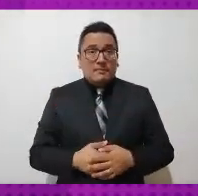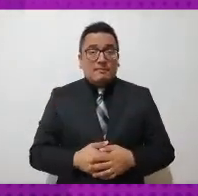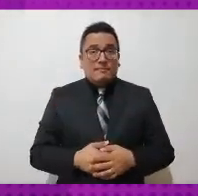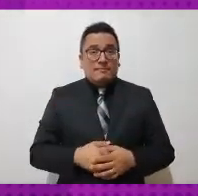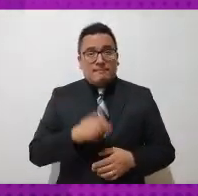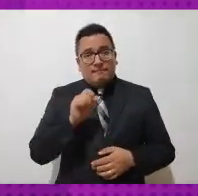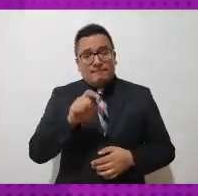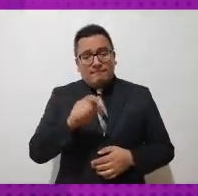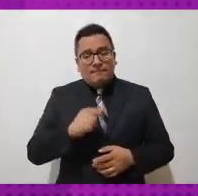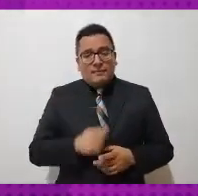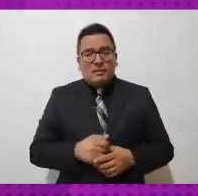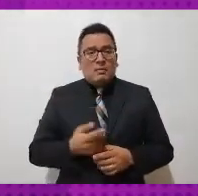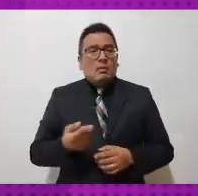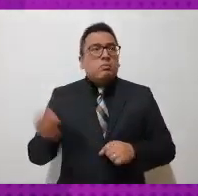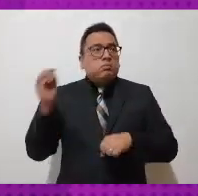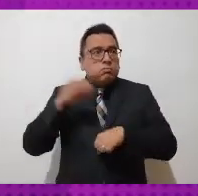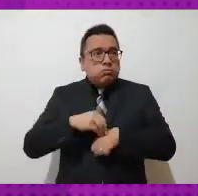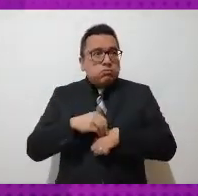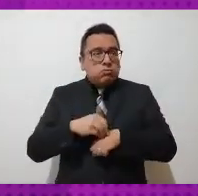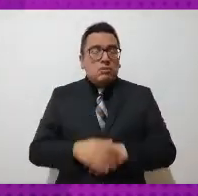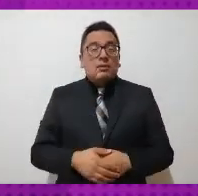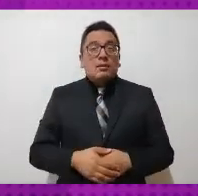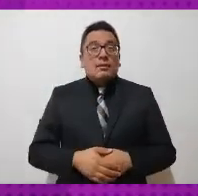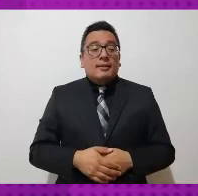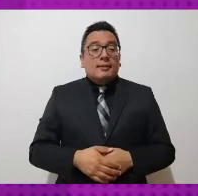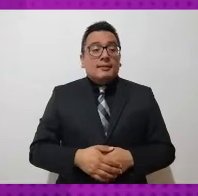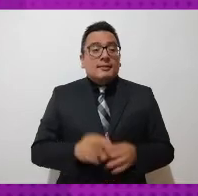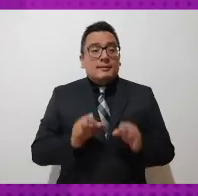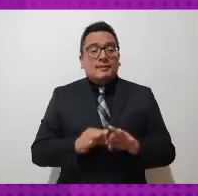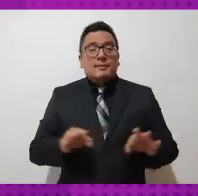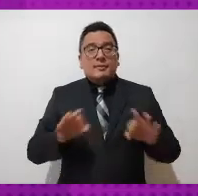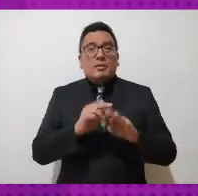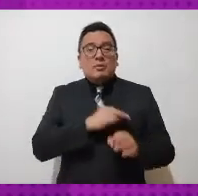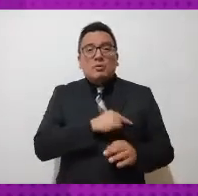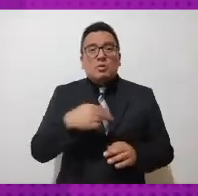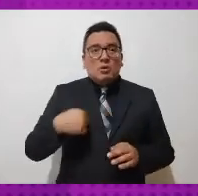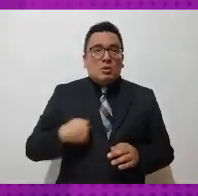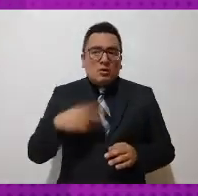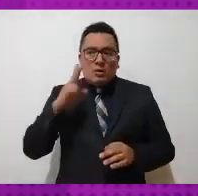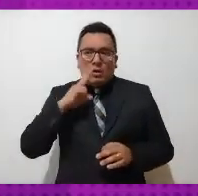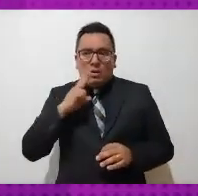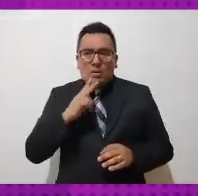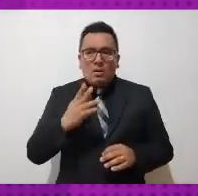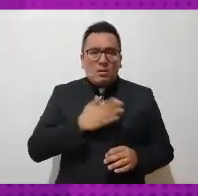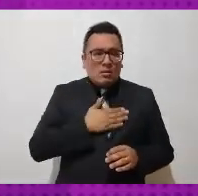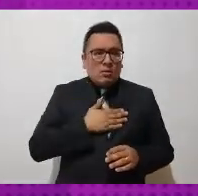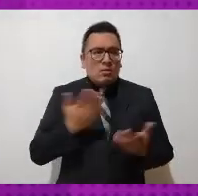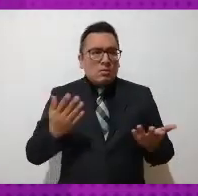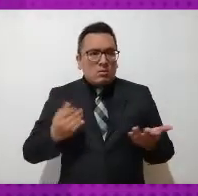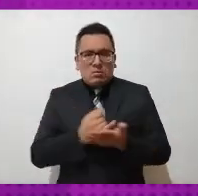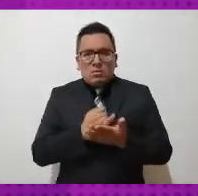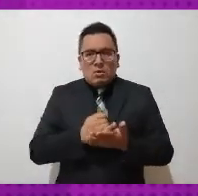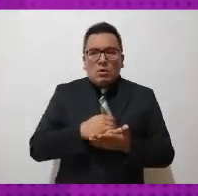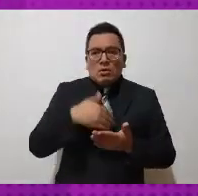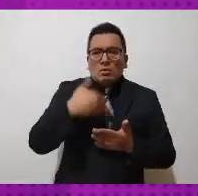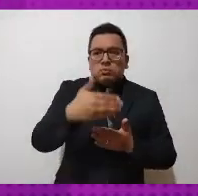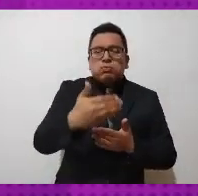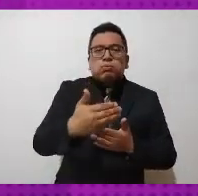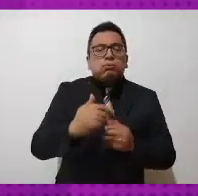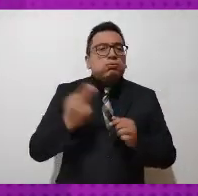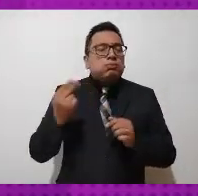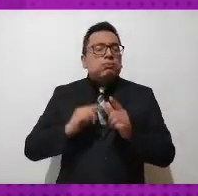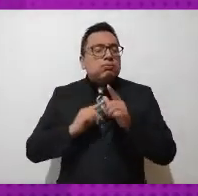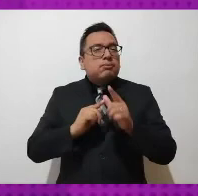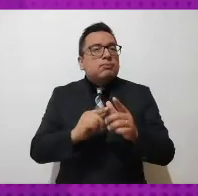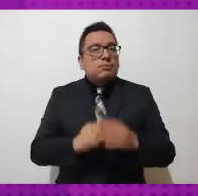y además agregarle el que consideremos la interseccionalidad de las acciones, es decir, continuar con